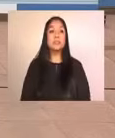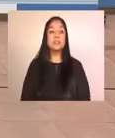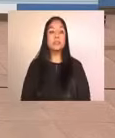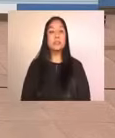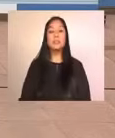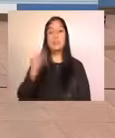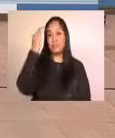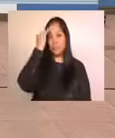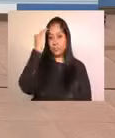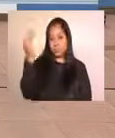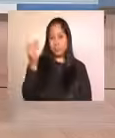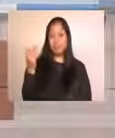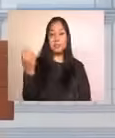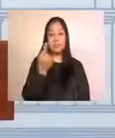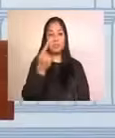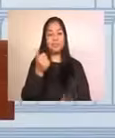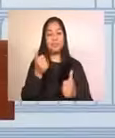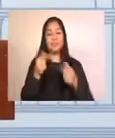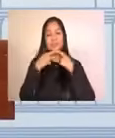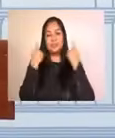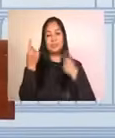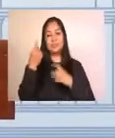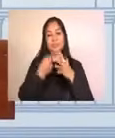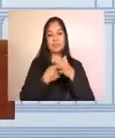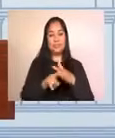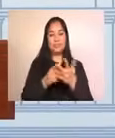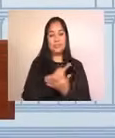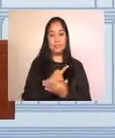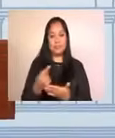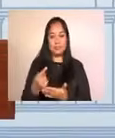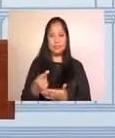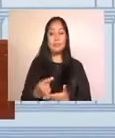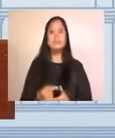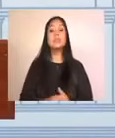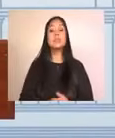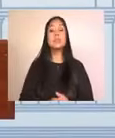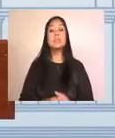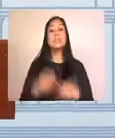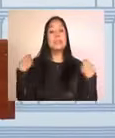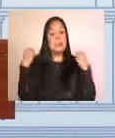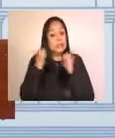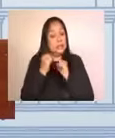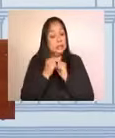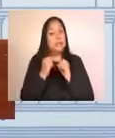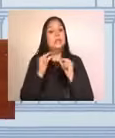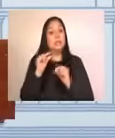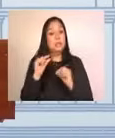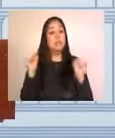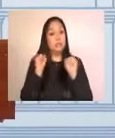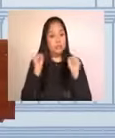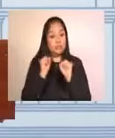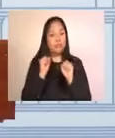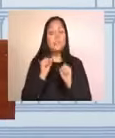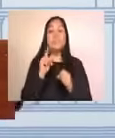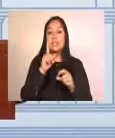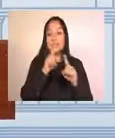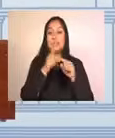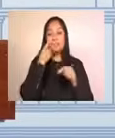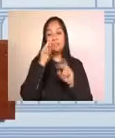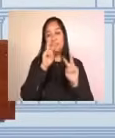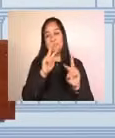Muchas gracias, que todos tengan un feliz inicio de semana. Abríguense, que hace un poquito de frío, y los